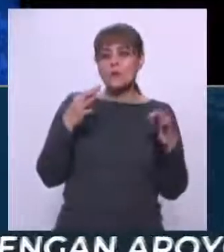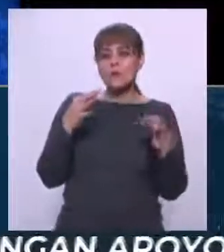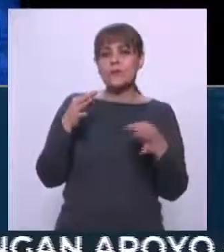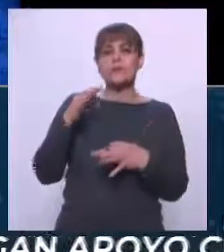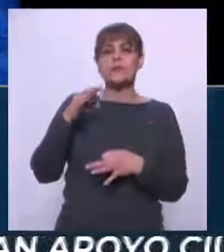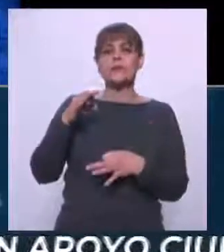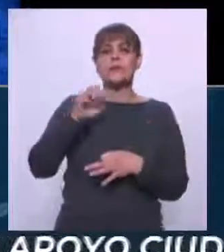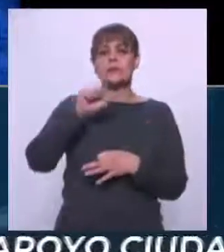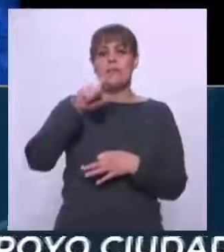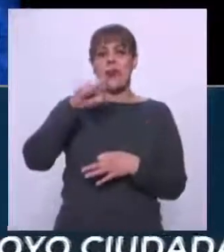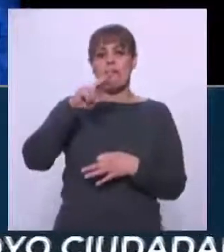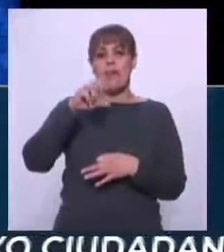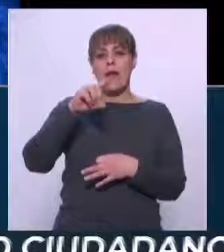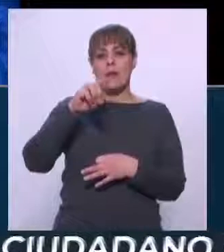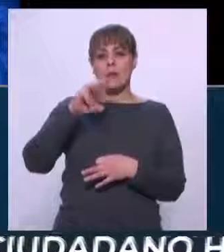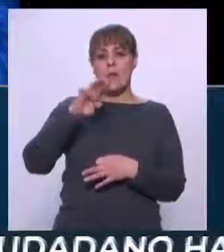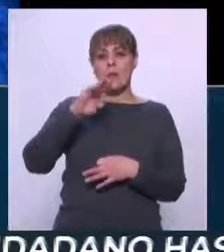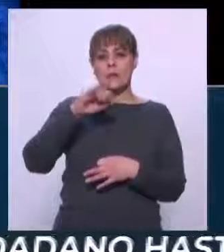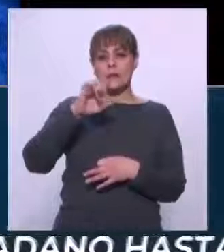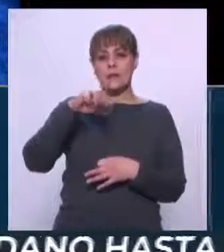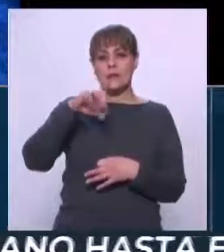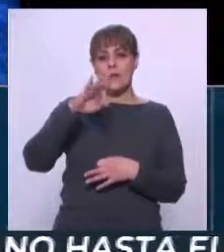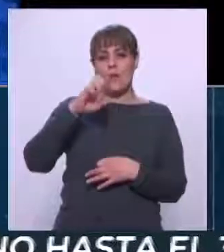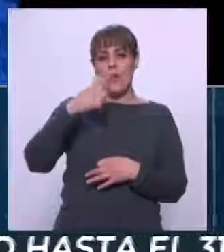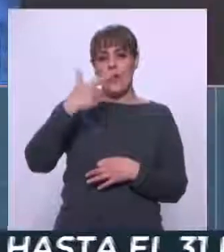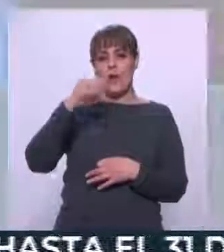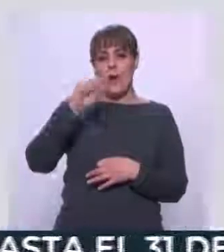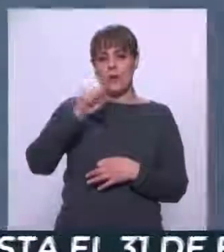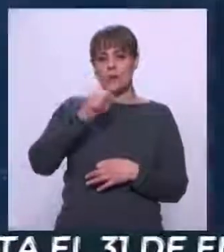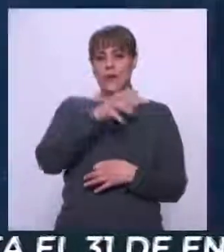de Salvador Cienfuegos. Bueno,